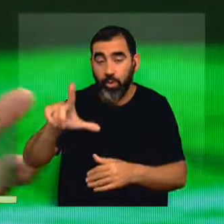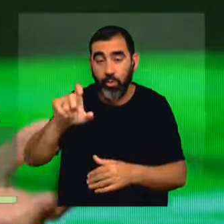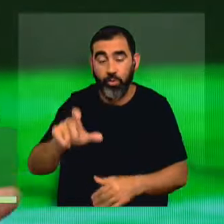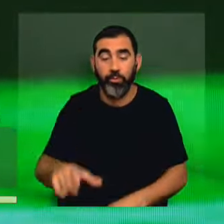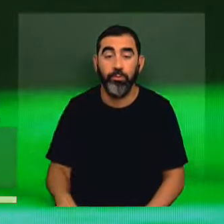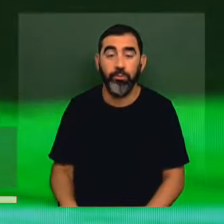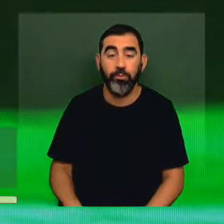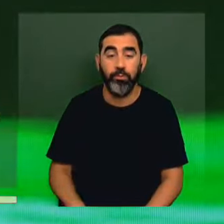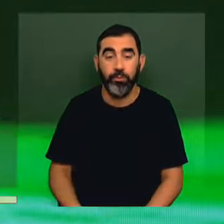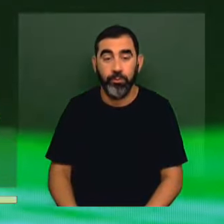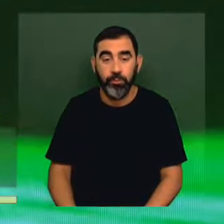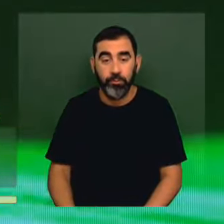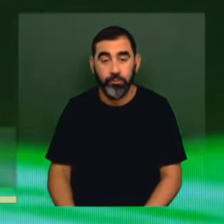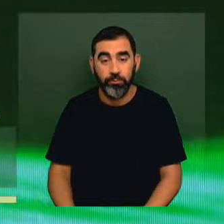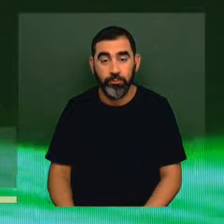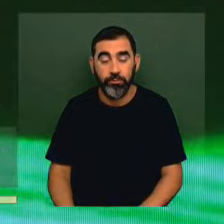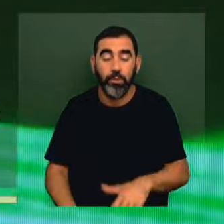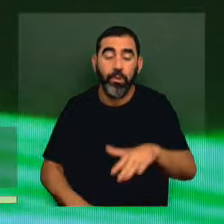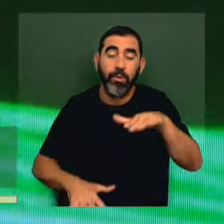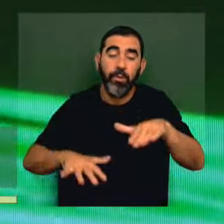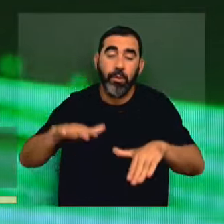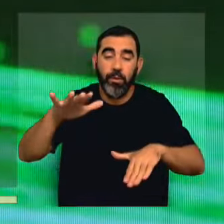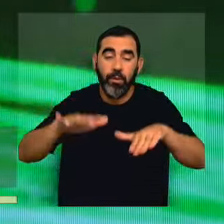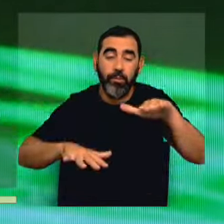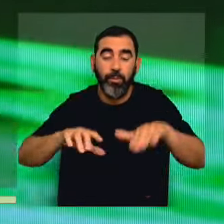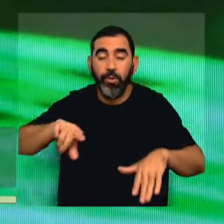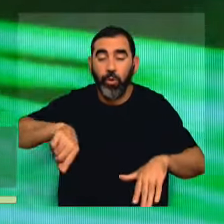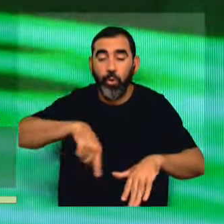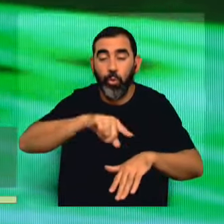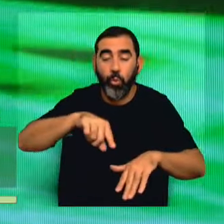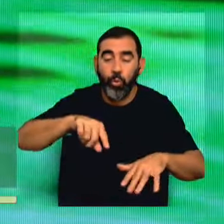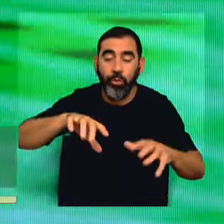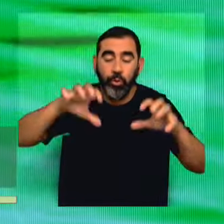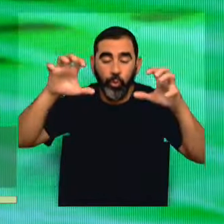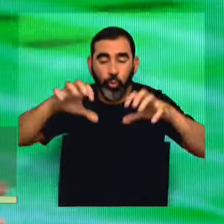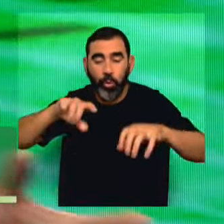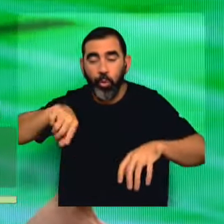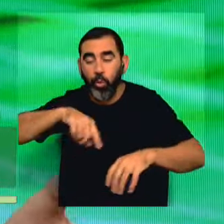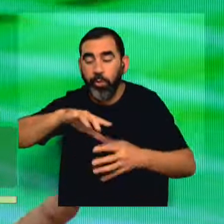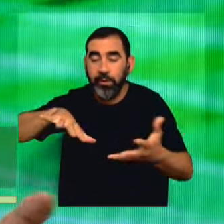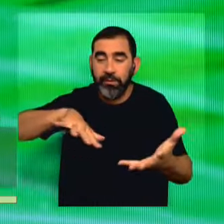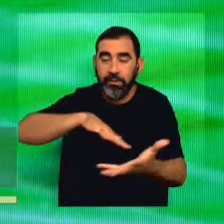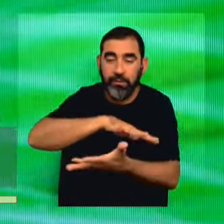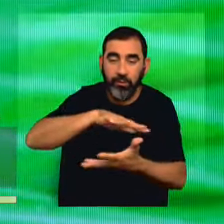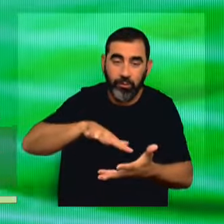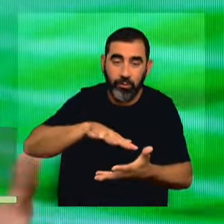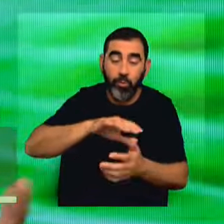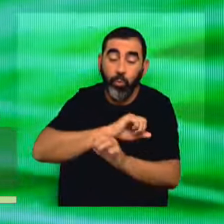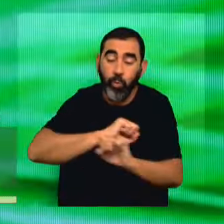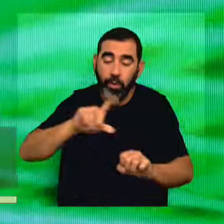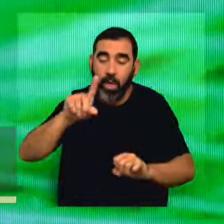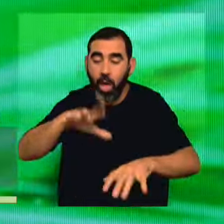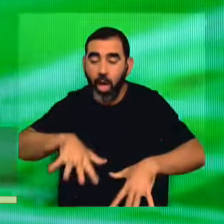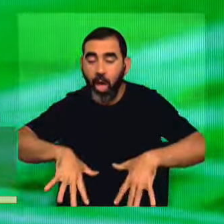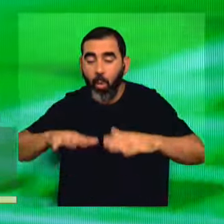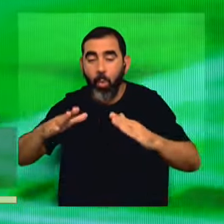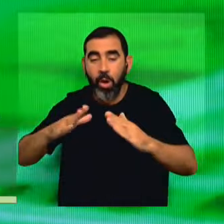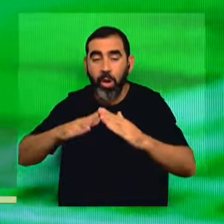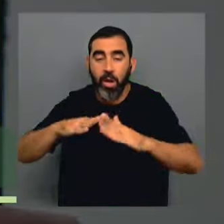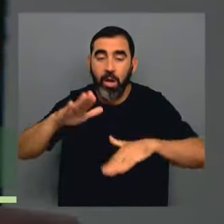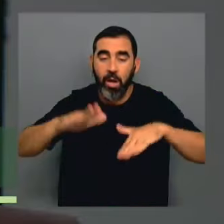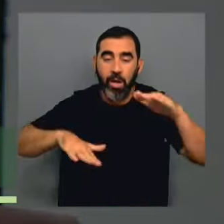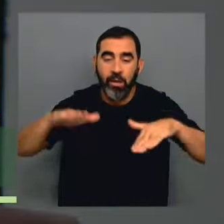la ciudad se inunda dependiendo de Cuál es la situación dónde llueva y bueno que pas a tener una dinámica hidrológica